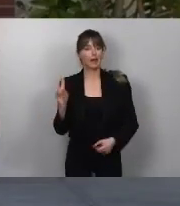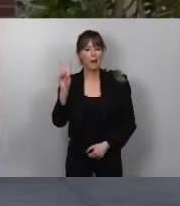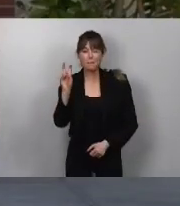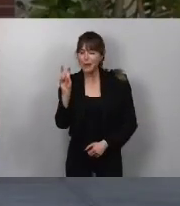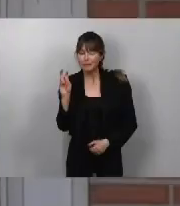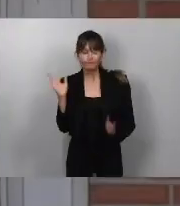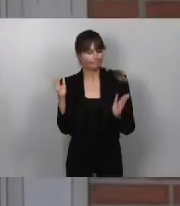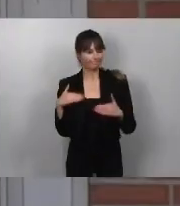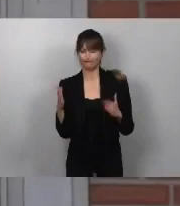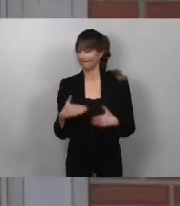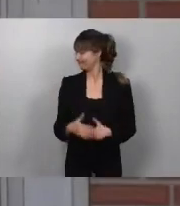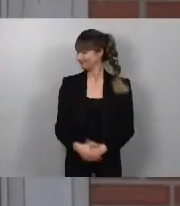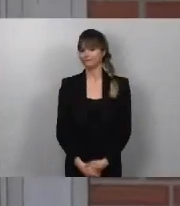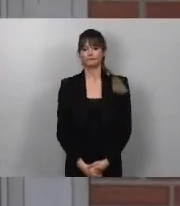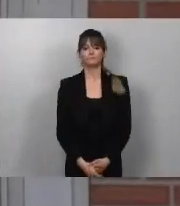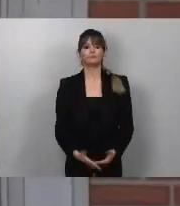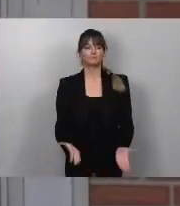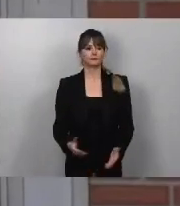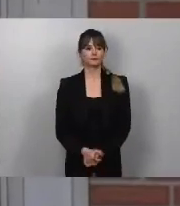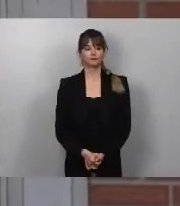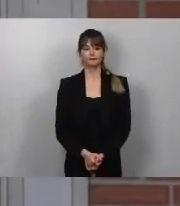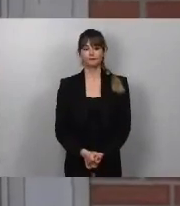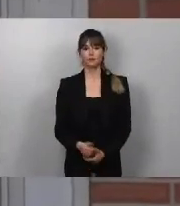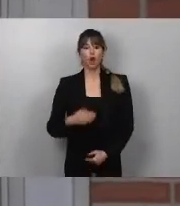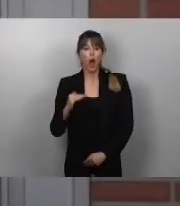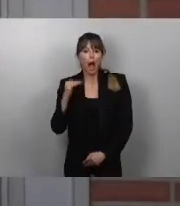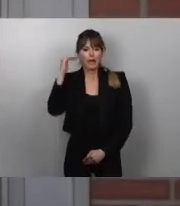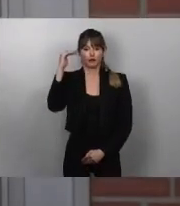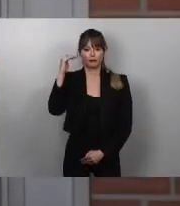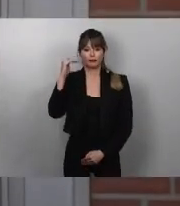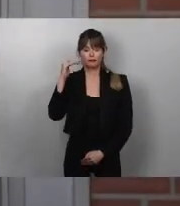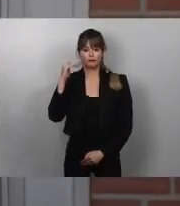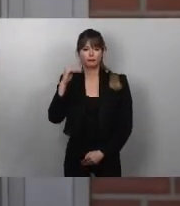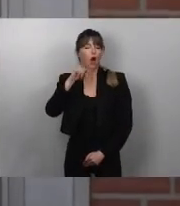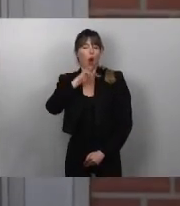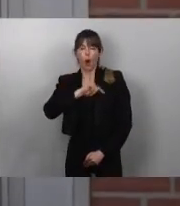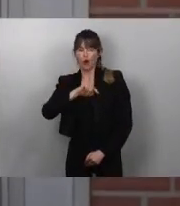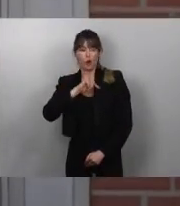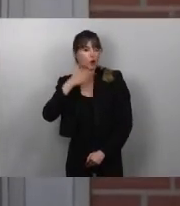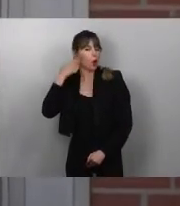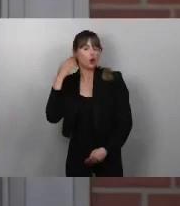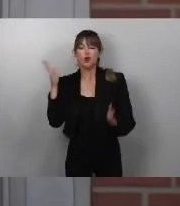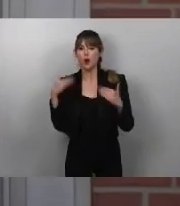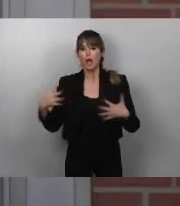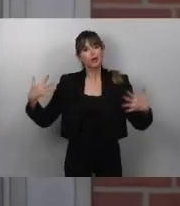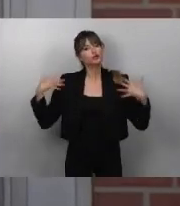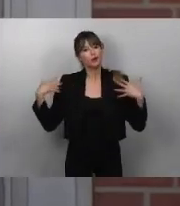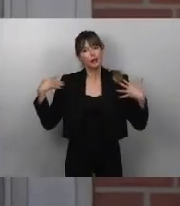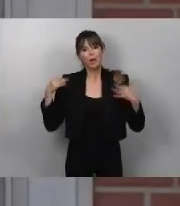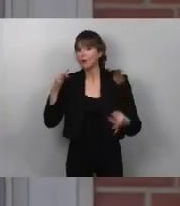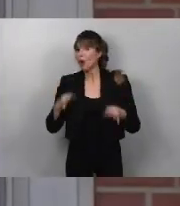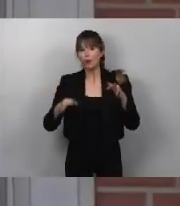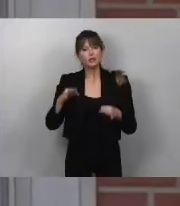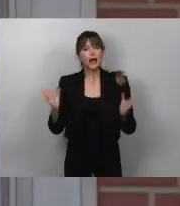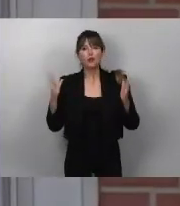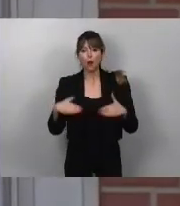la pena por muy alto que sea no hay honor que justifique el sufrimiento Injusto de las personas que